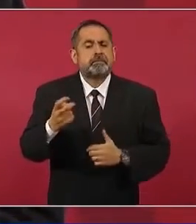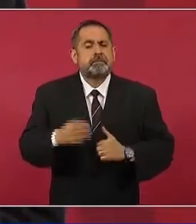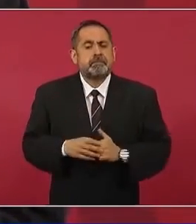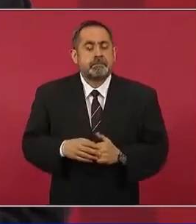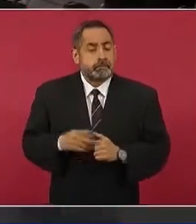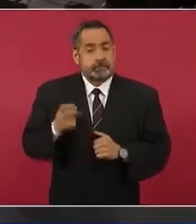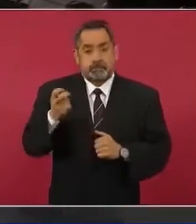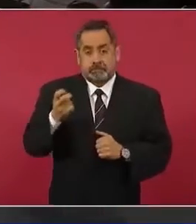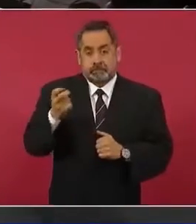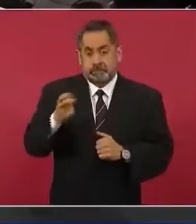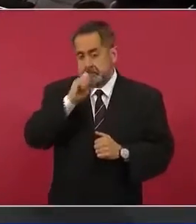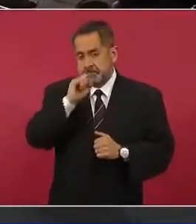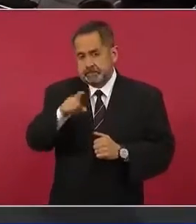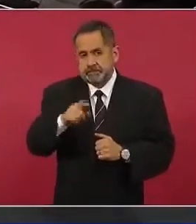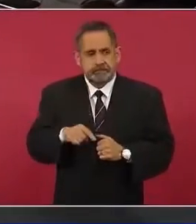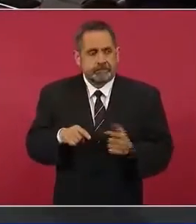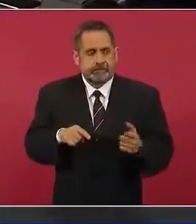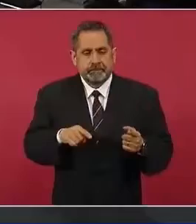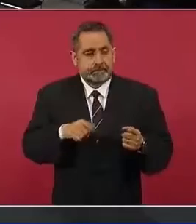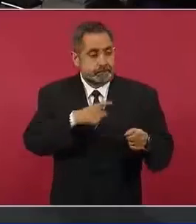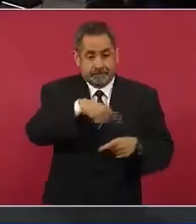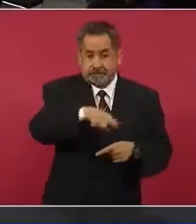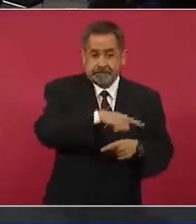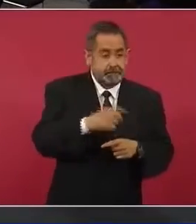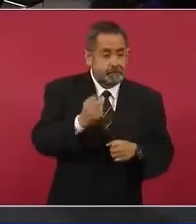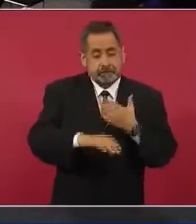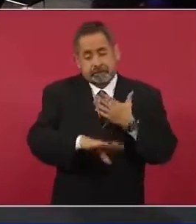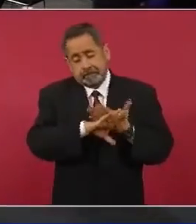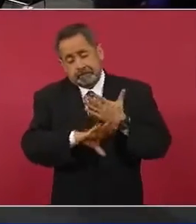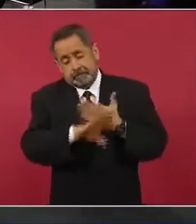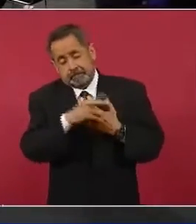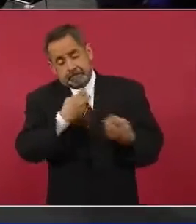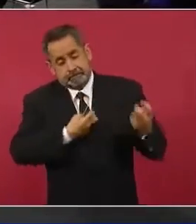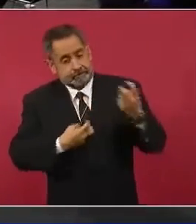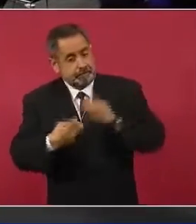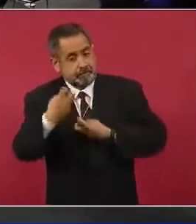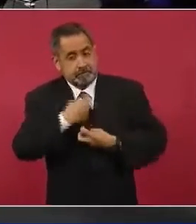por eso también son muy fuertes los ataques y se desesperan